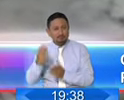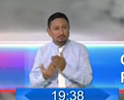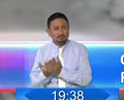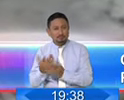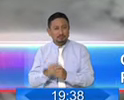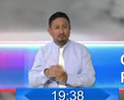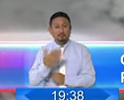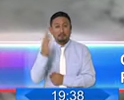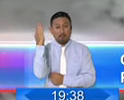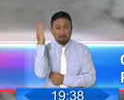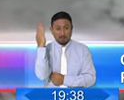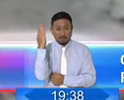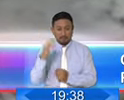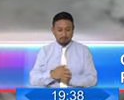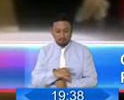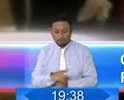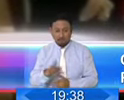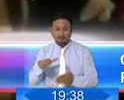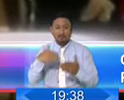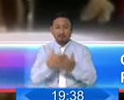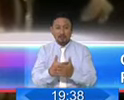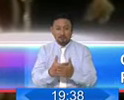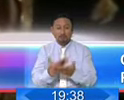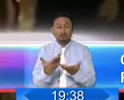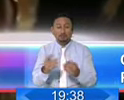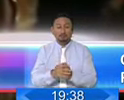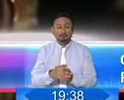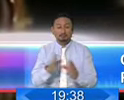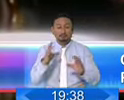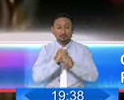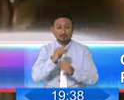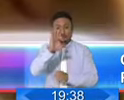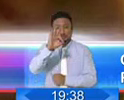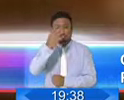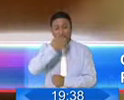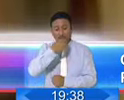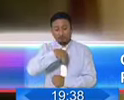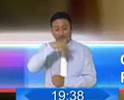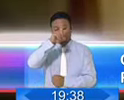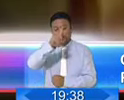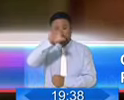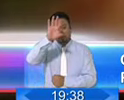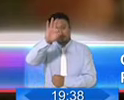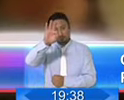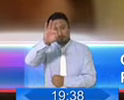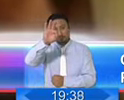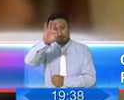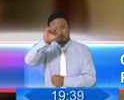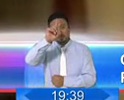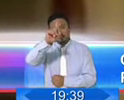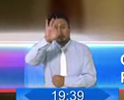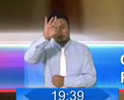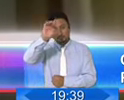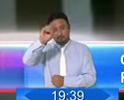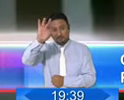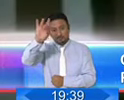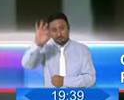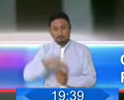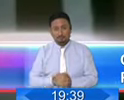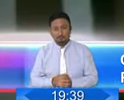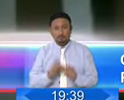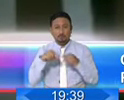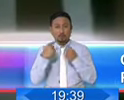por Eugenio Espejo, llegó a su cumbre la noche del 9 de agosto de 1809. Debemos estar todos de acuerdo, señores. Cuando